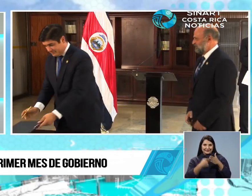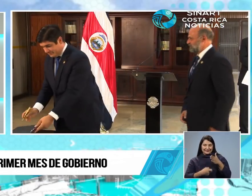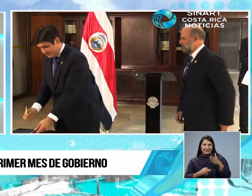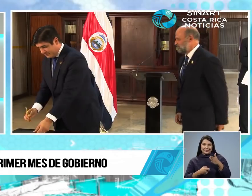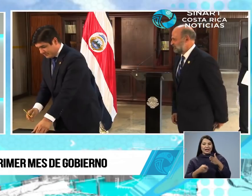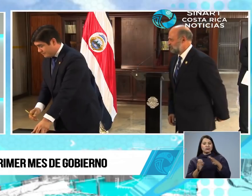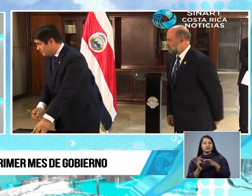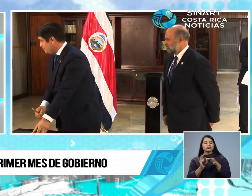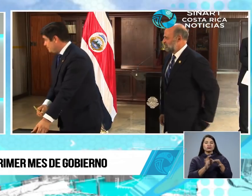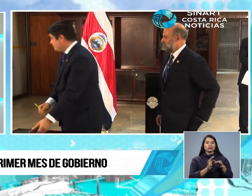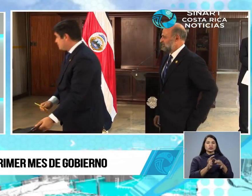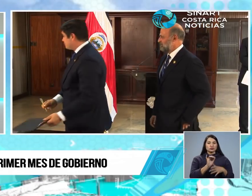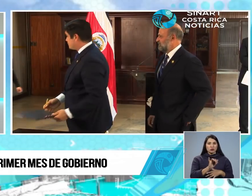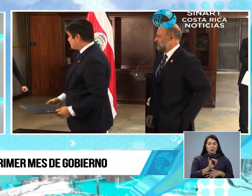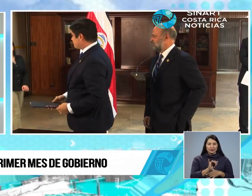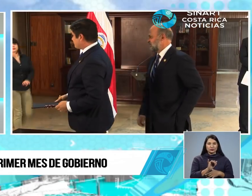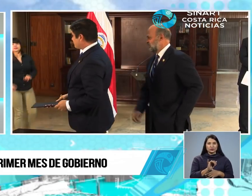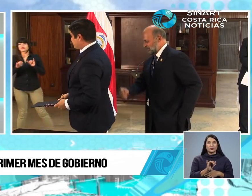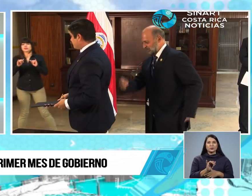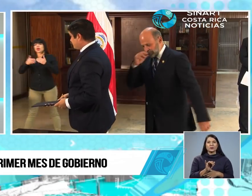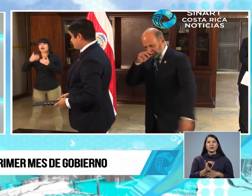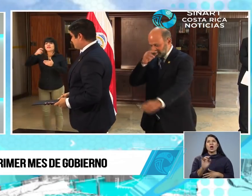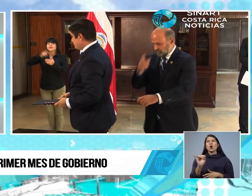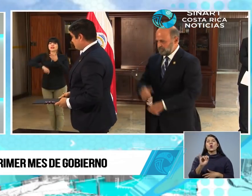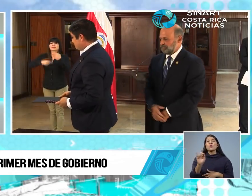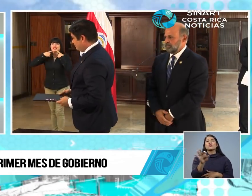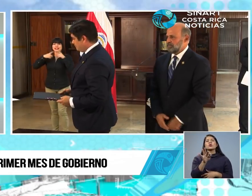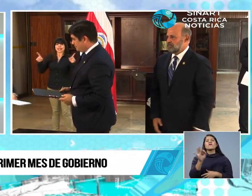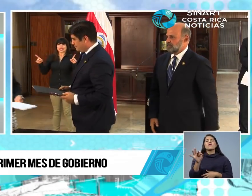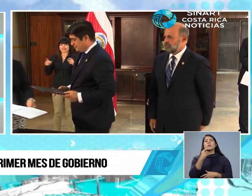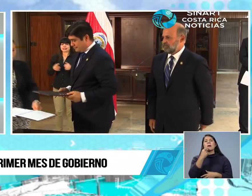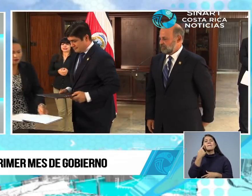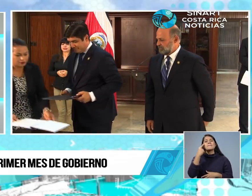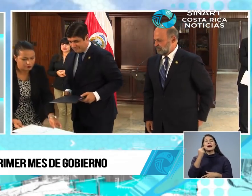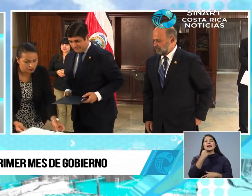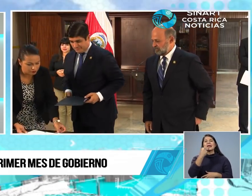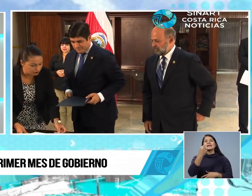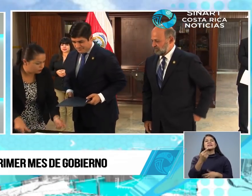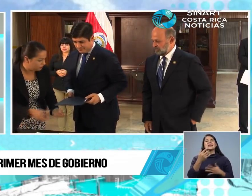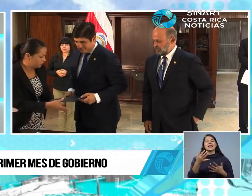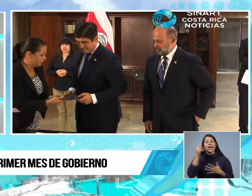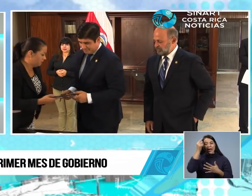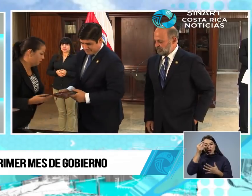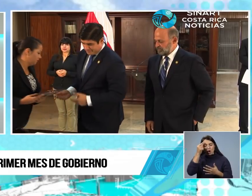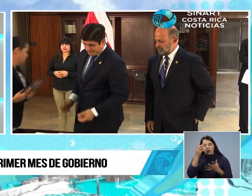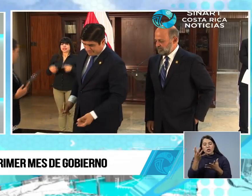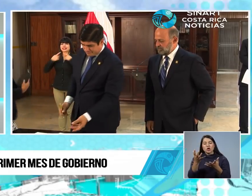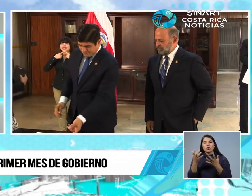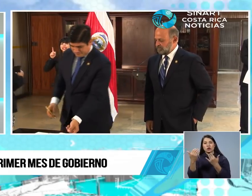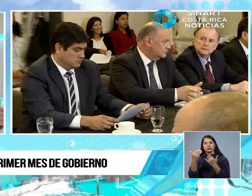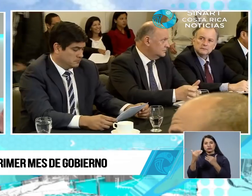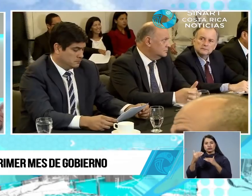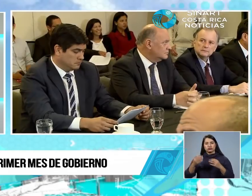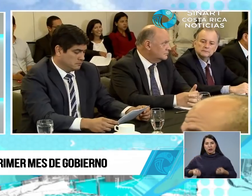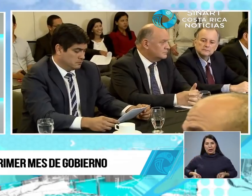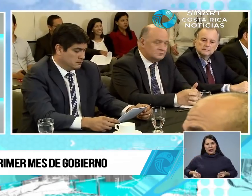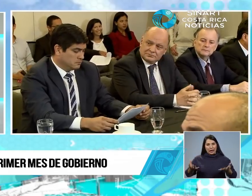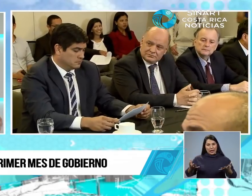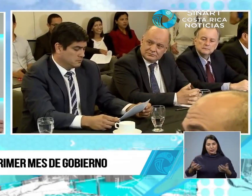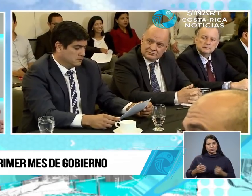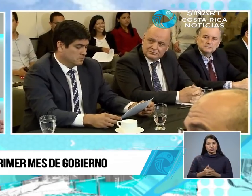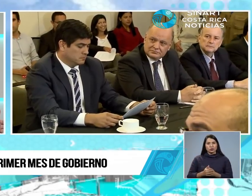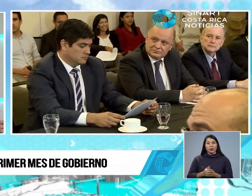contexto. Es una forma de decir el gobierno está de alguna manera conteniendo el gasto. Esa es la parte que